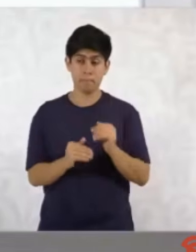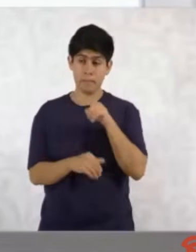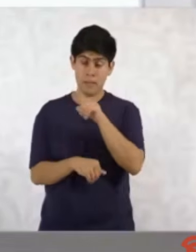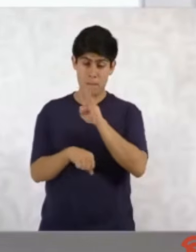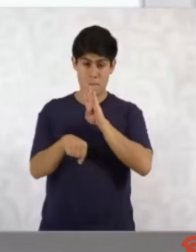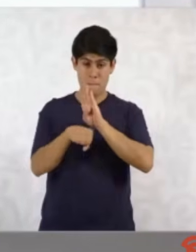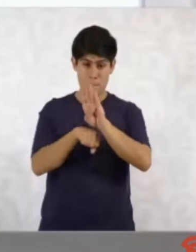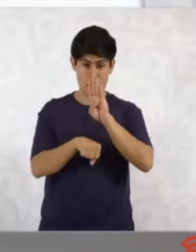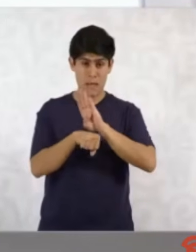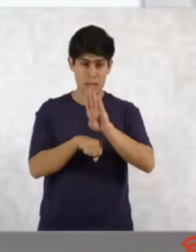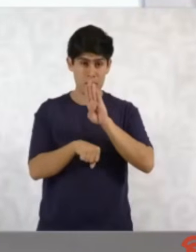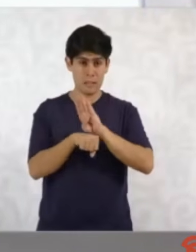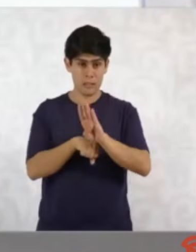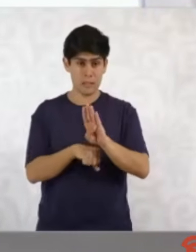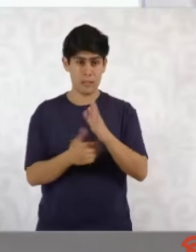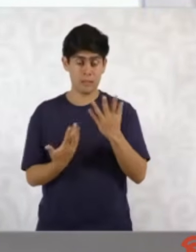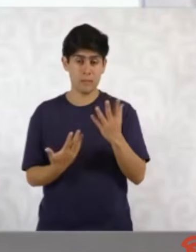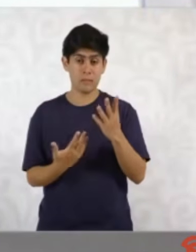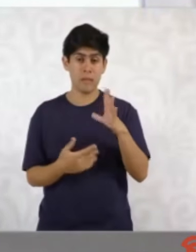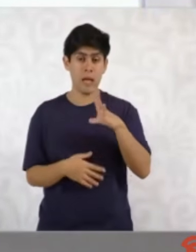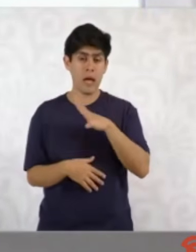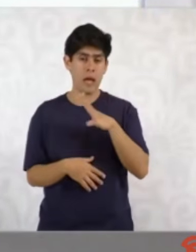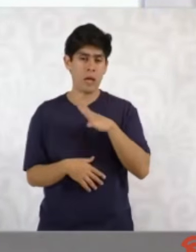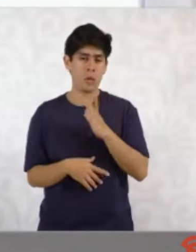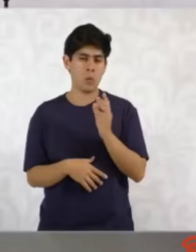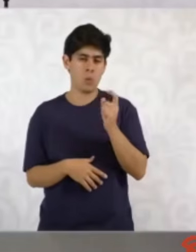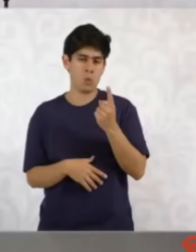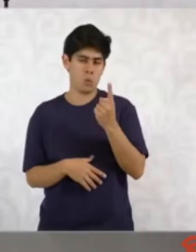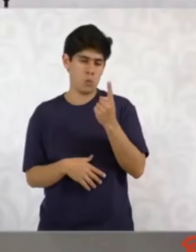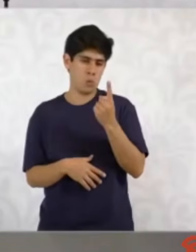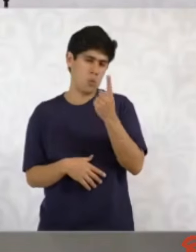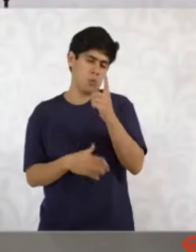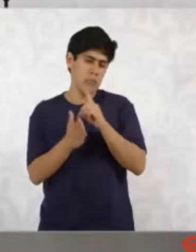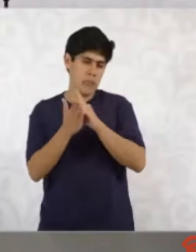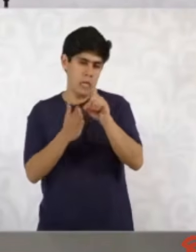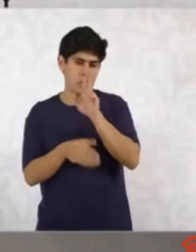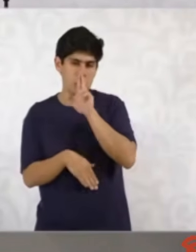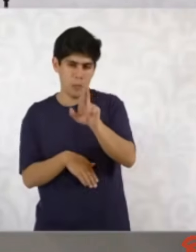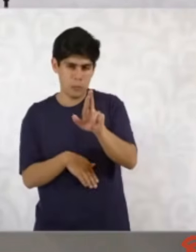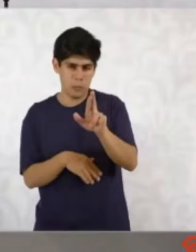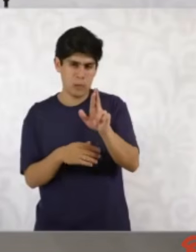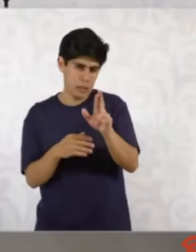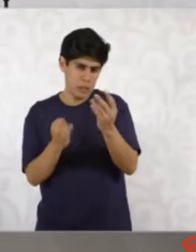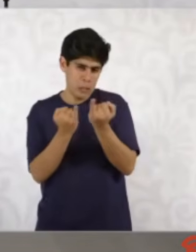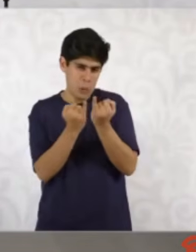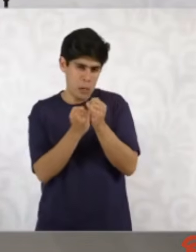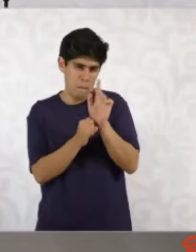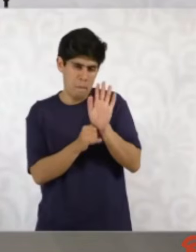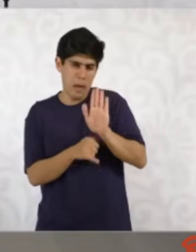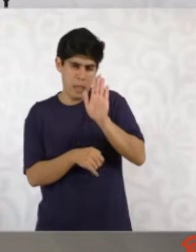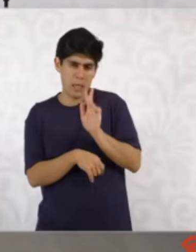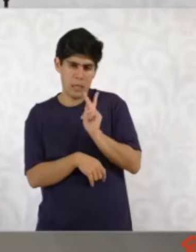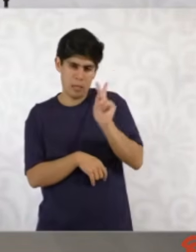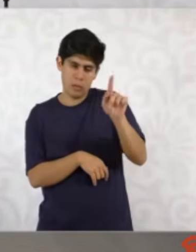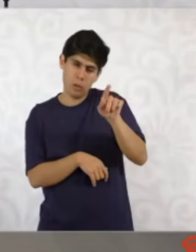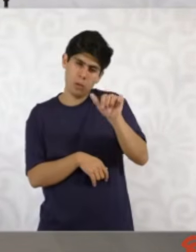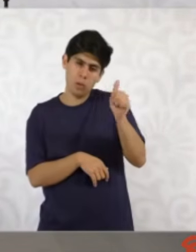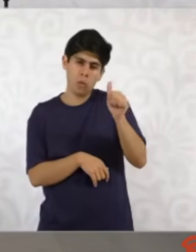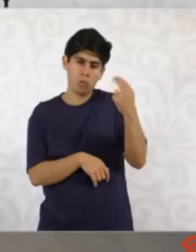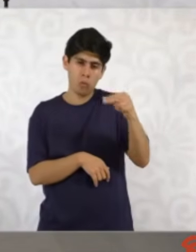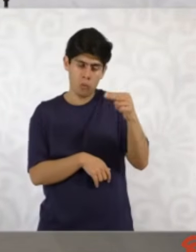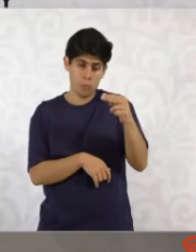figura equivalente al derecho de réplica denominada derecho de respuesta o rectificación,